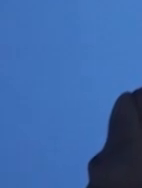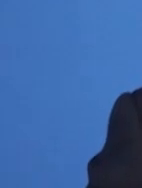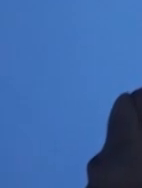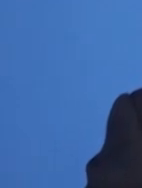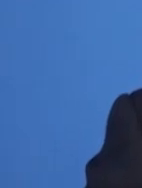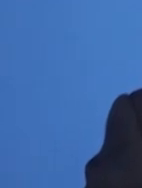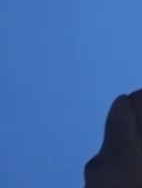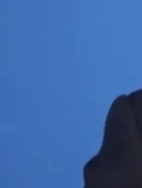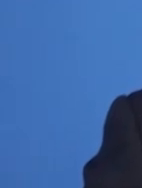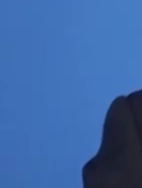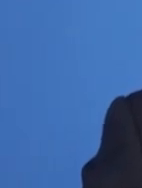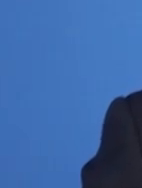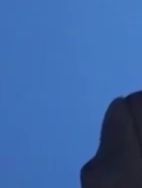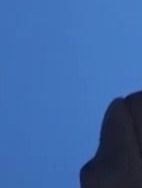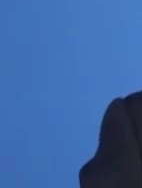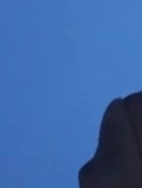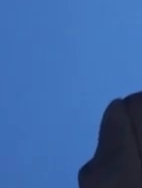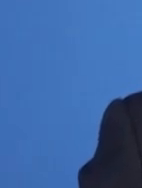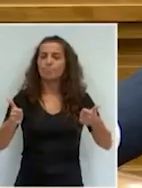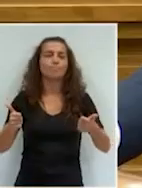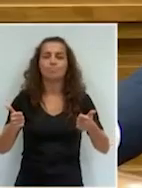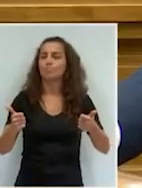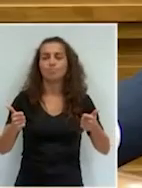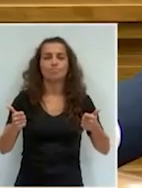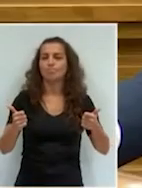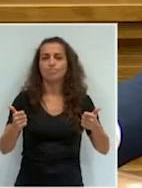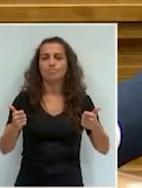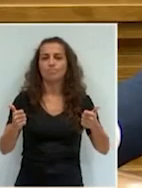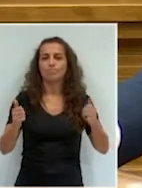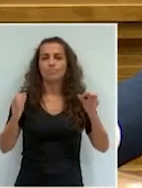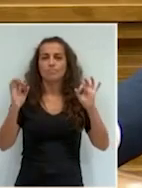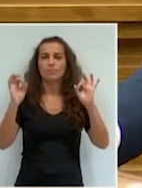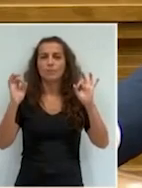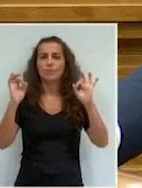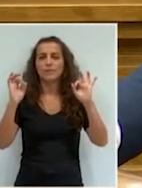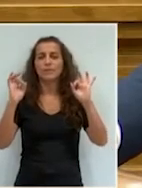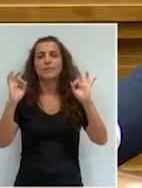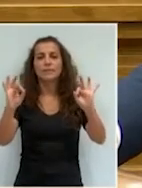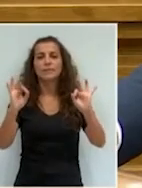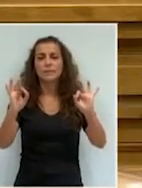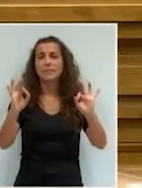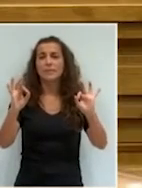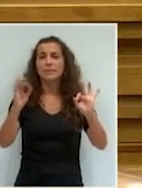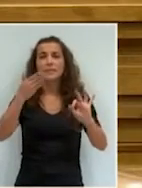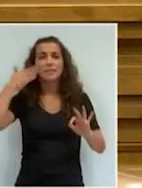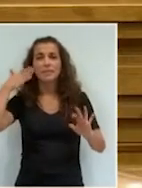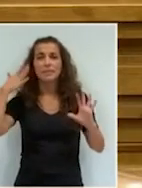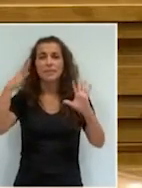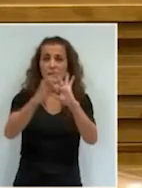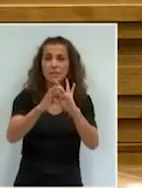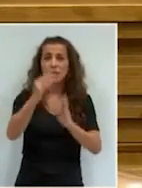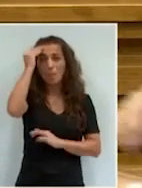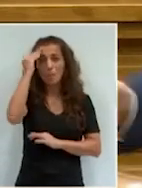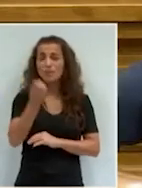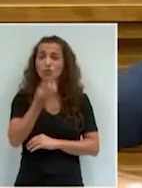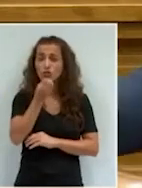a algunos problemas claves que tiene nuestra región Núñez ha incidido en que de este encuentro deberían salir datos y fechas de soluciones para